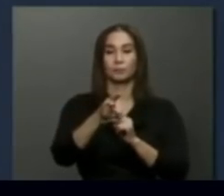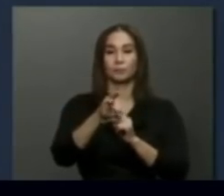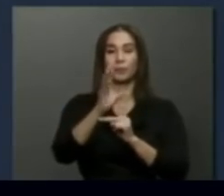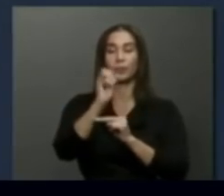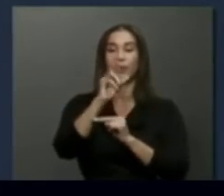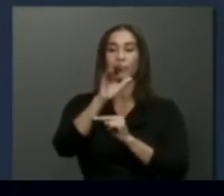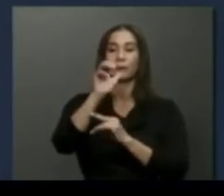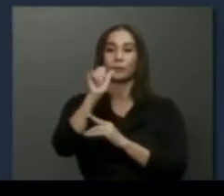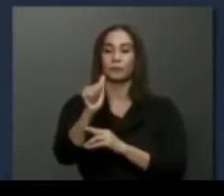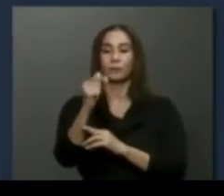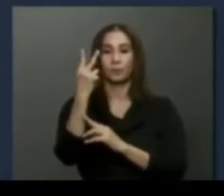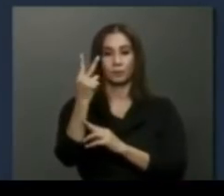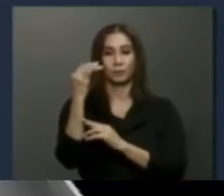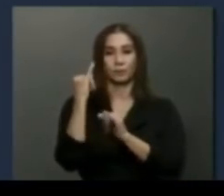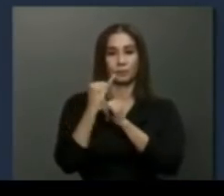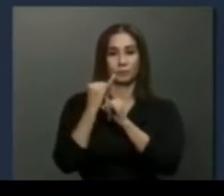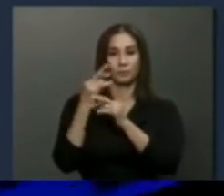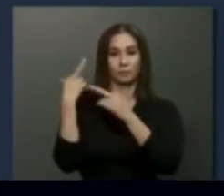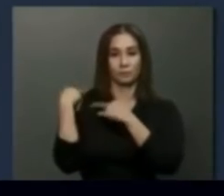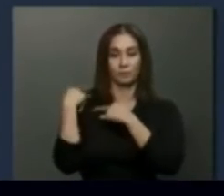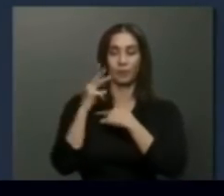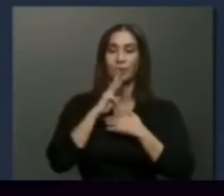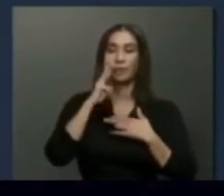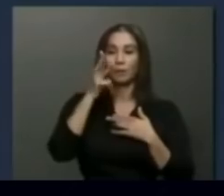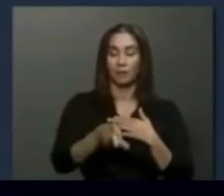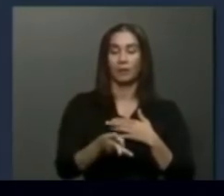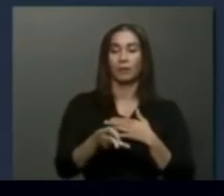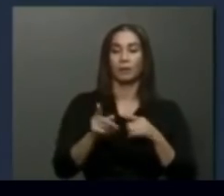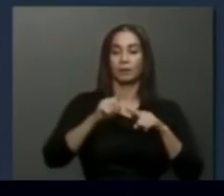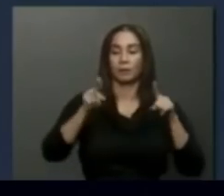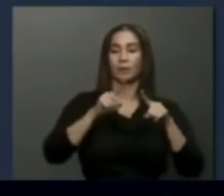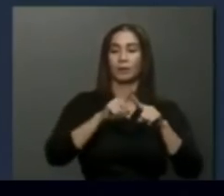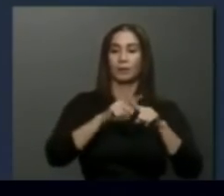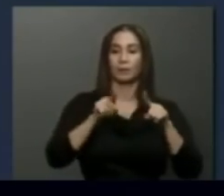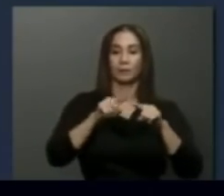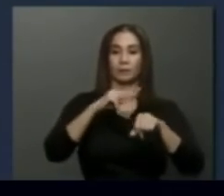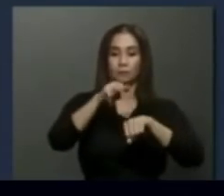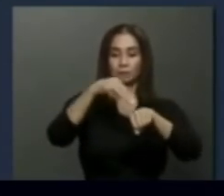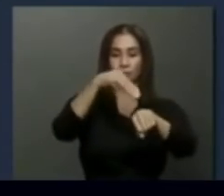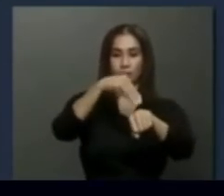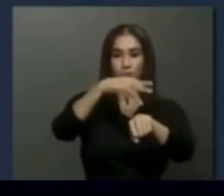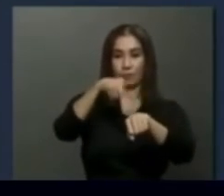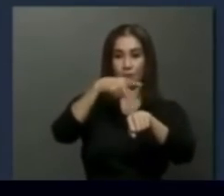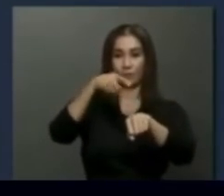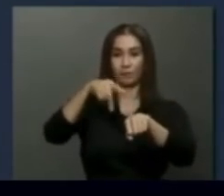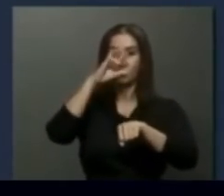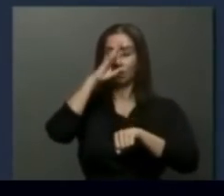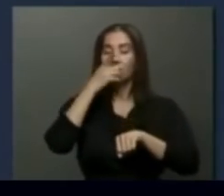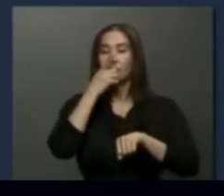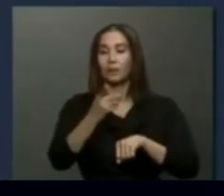las CORAS, que son las corporaciones de acueductos y alcantarillados de los diferentes municipios y provincias del